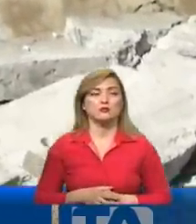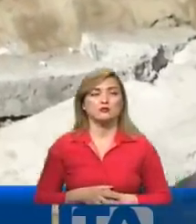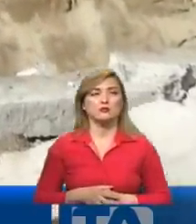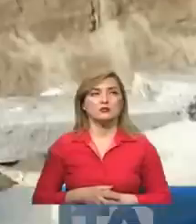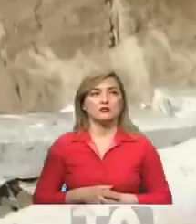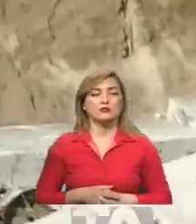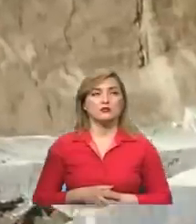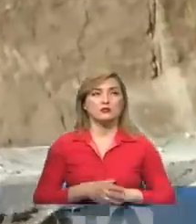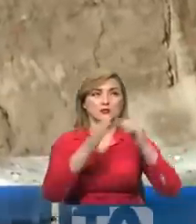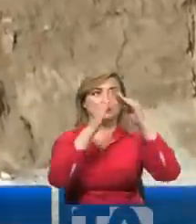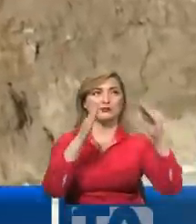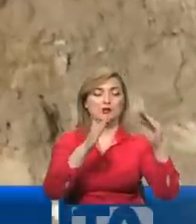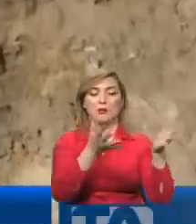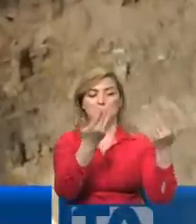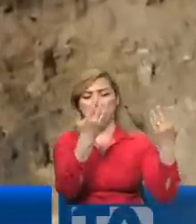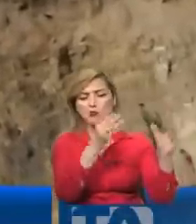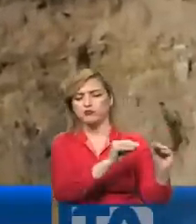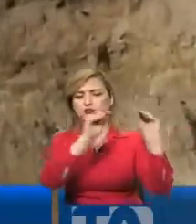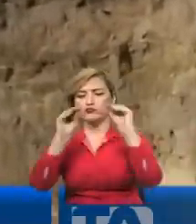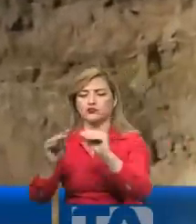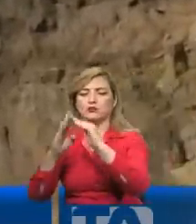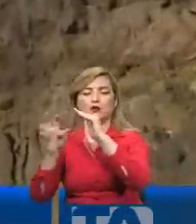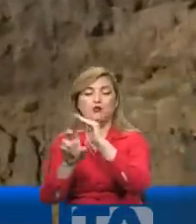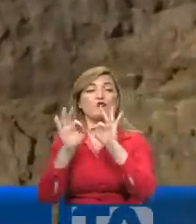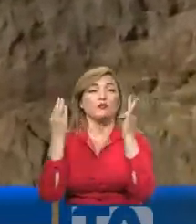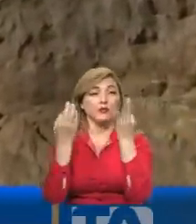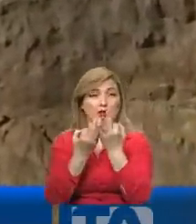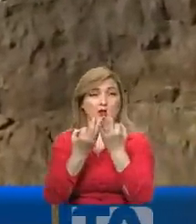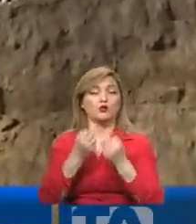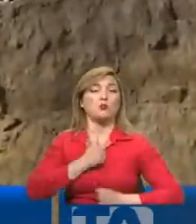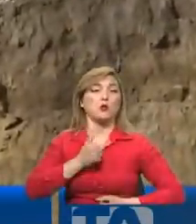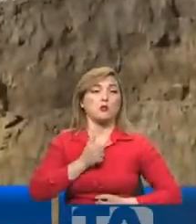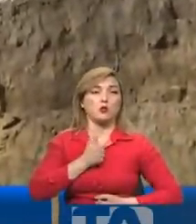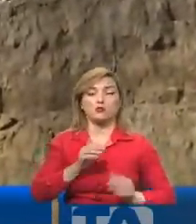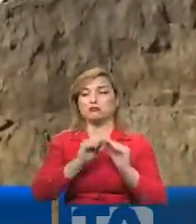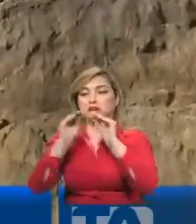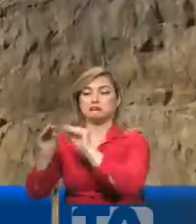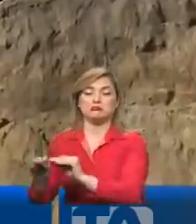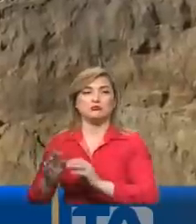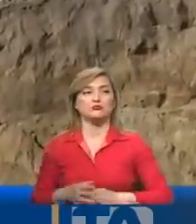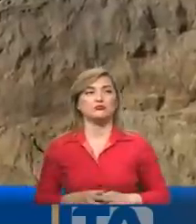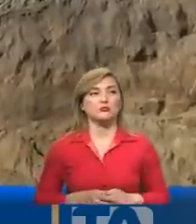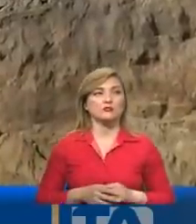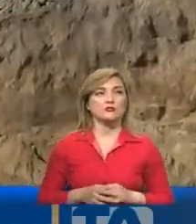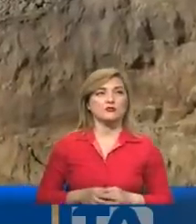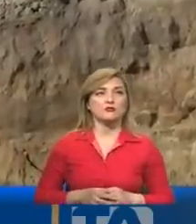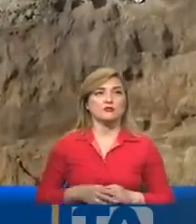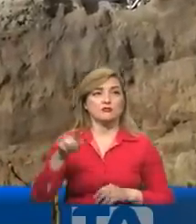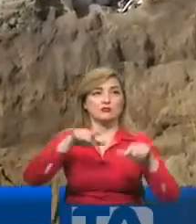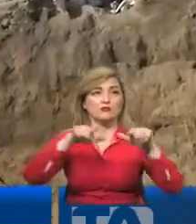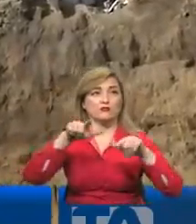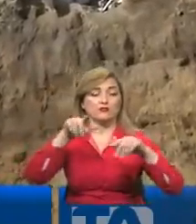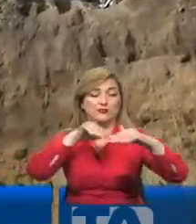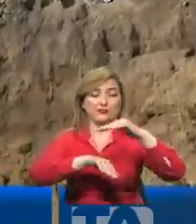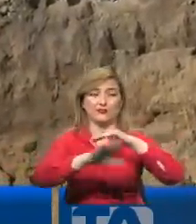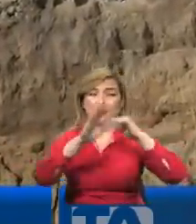acogida por familiares y la otra por sus propios medios. Y al momento se verifica y se controla que estas 2 familias no ingresen a